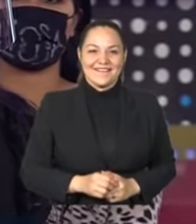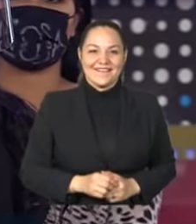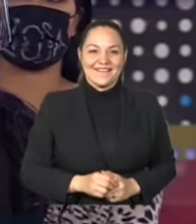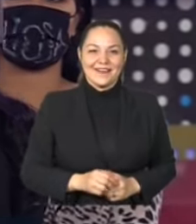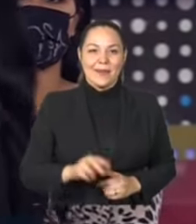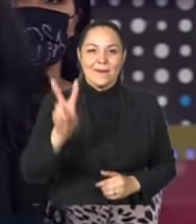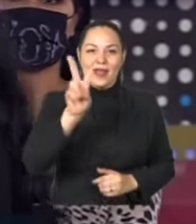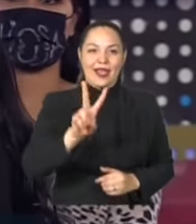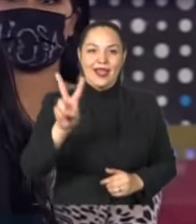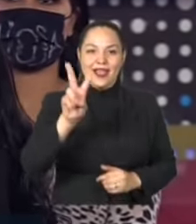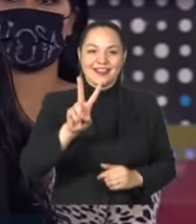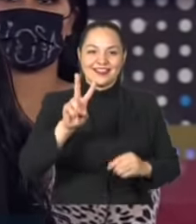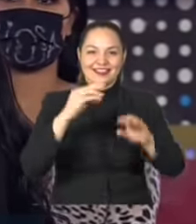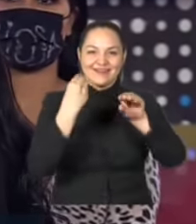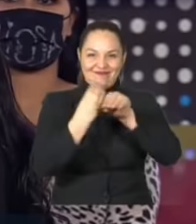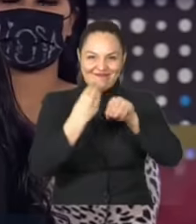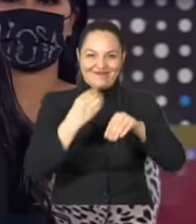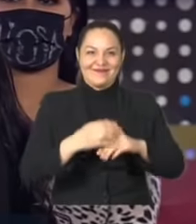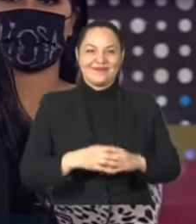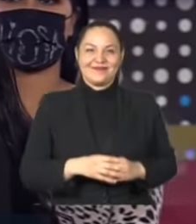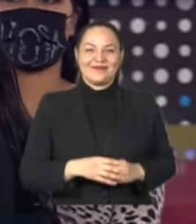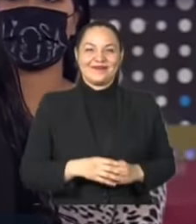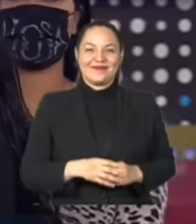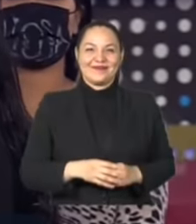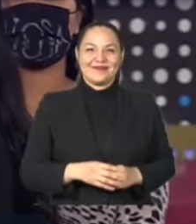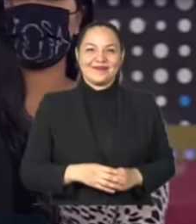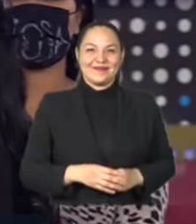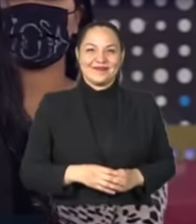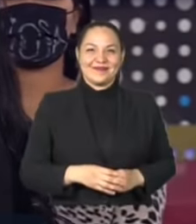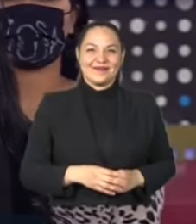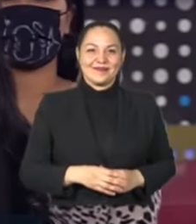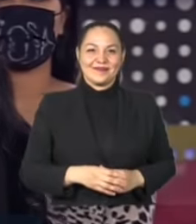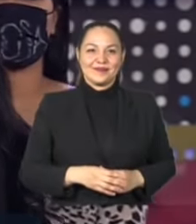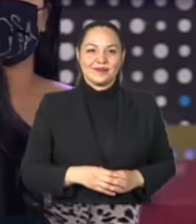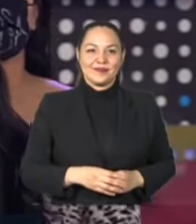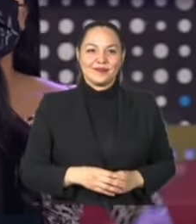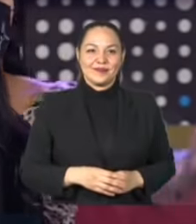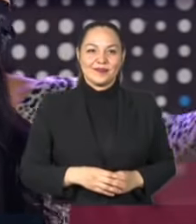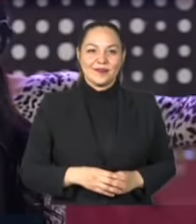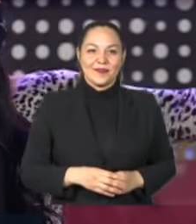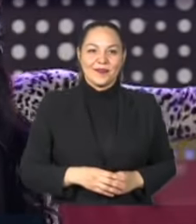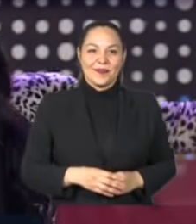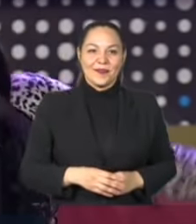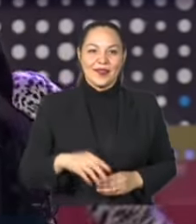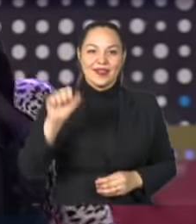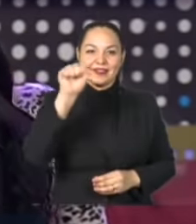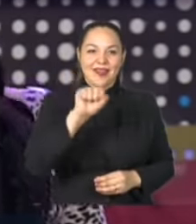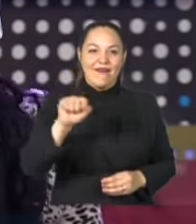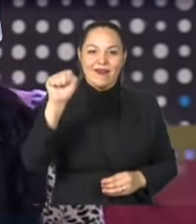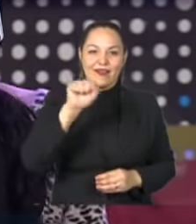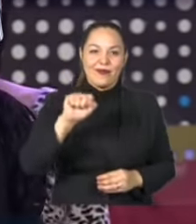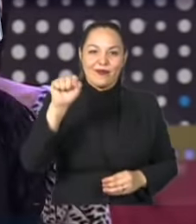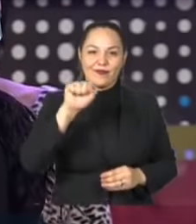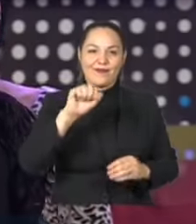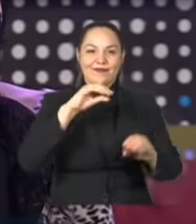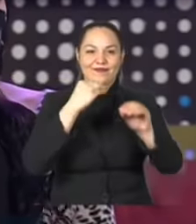Tres, ¿no? ¡Viernes! No, me están diciendo. Mili. ¡Sábado!